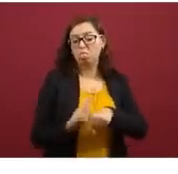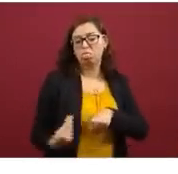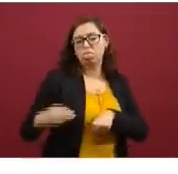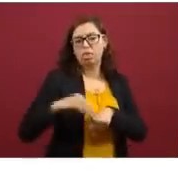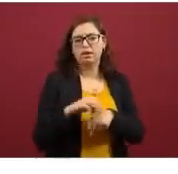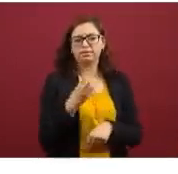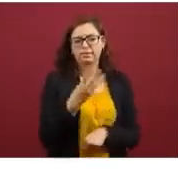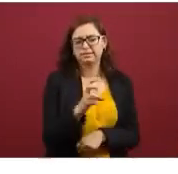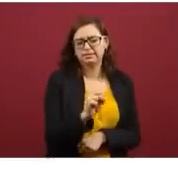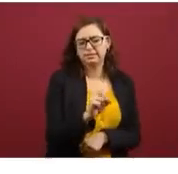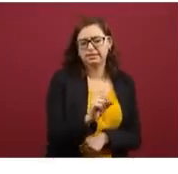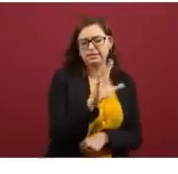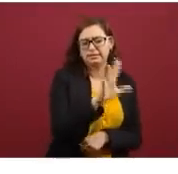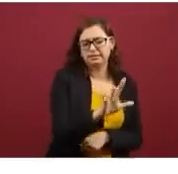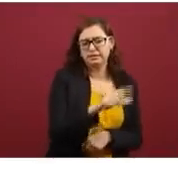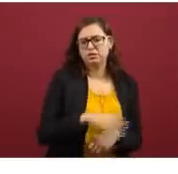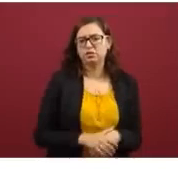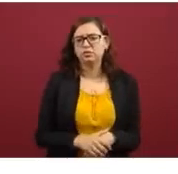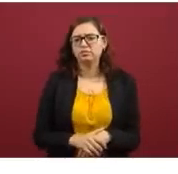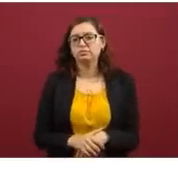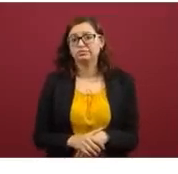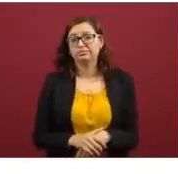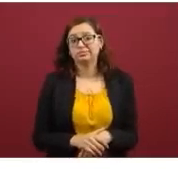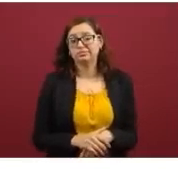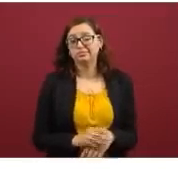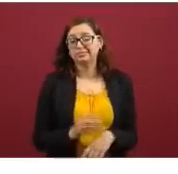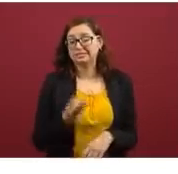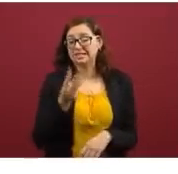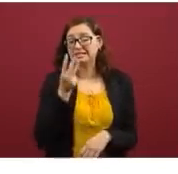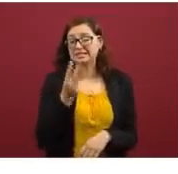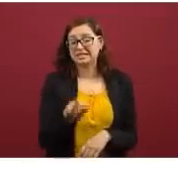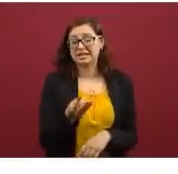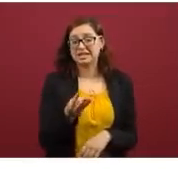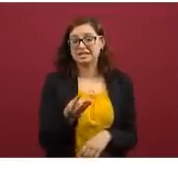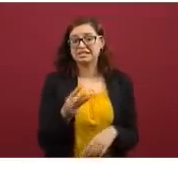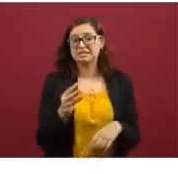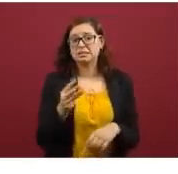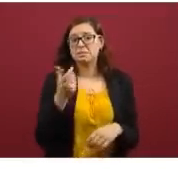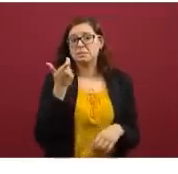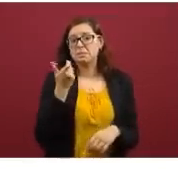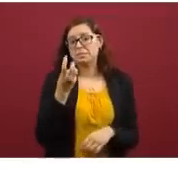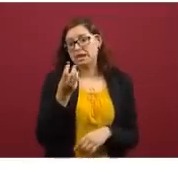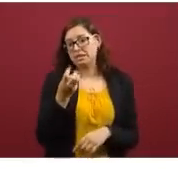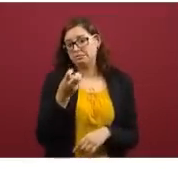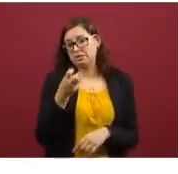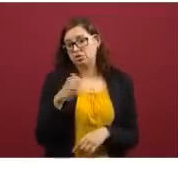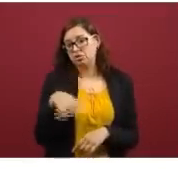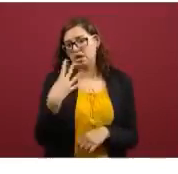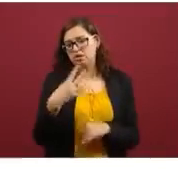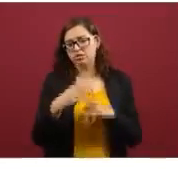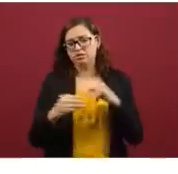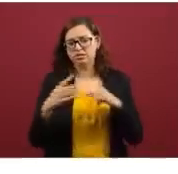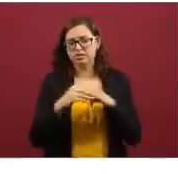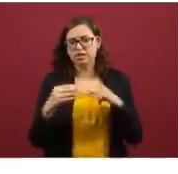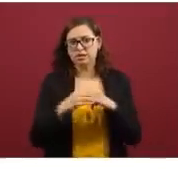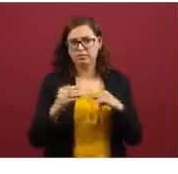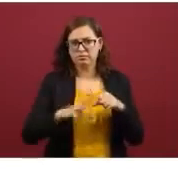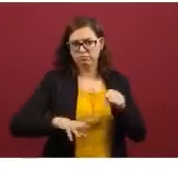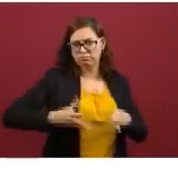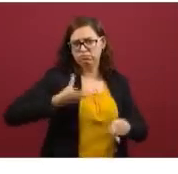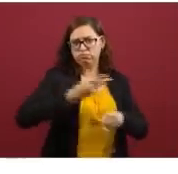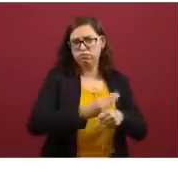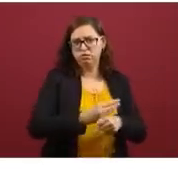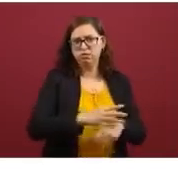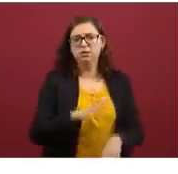y de las altas llega a 3 pesos con 14 centavos por litro de diésel. Y el que